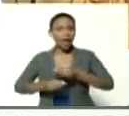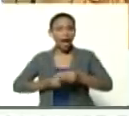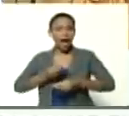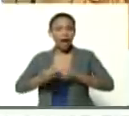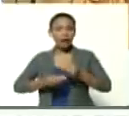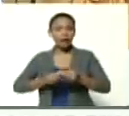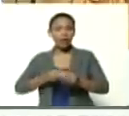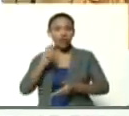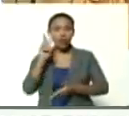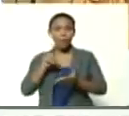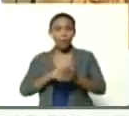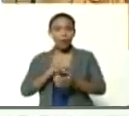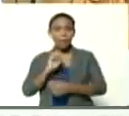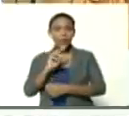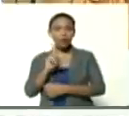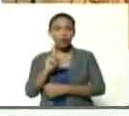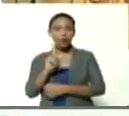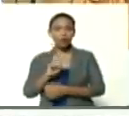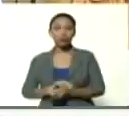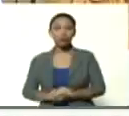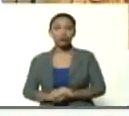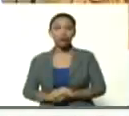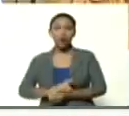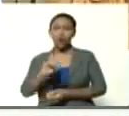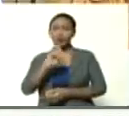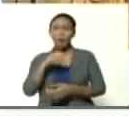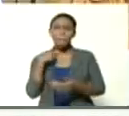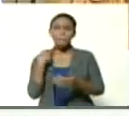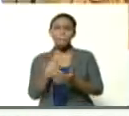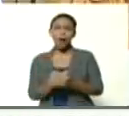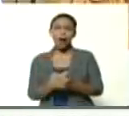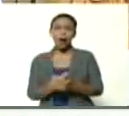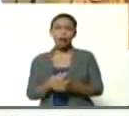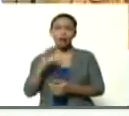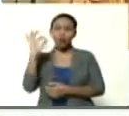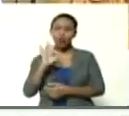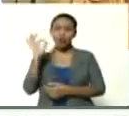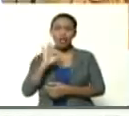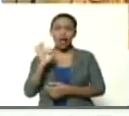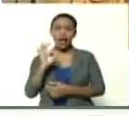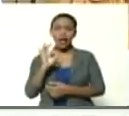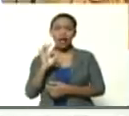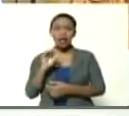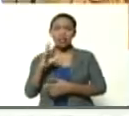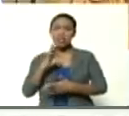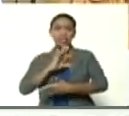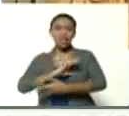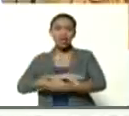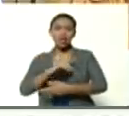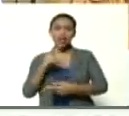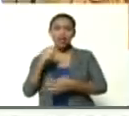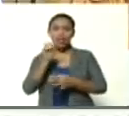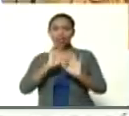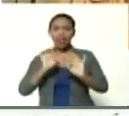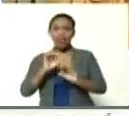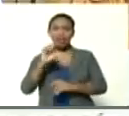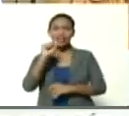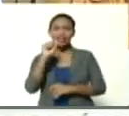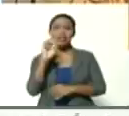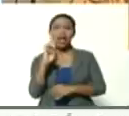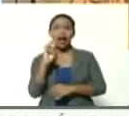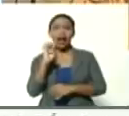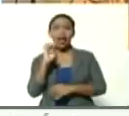el 2021 no pagarán tasas ni en SAREN ni en el registro